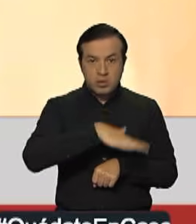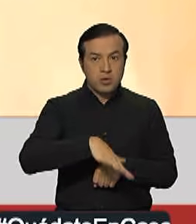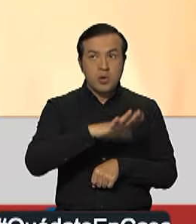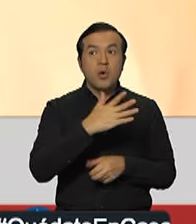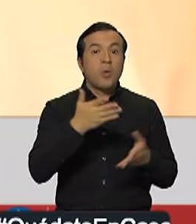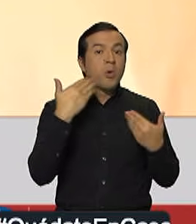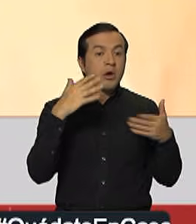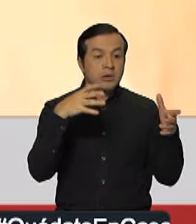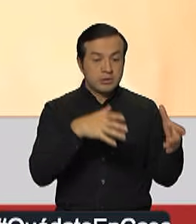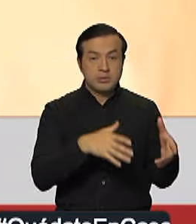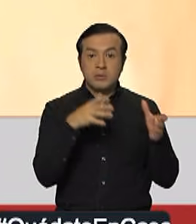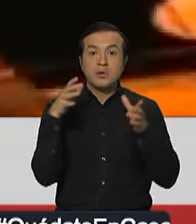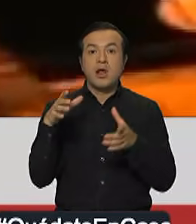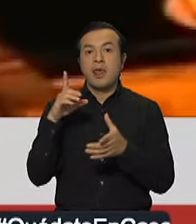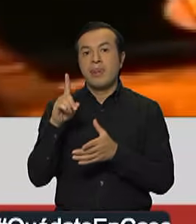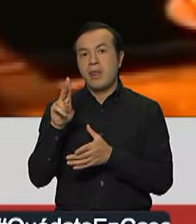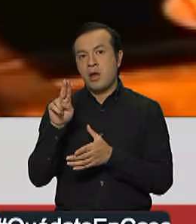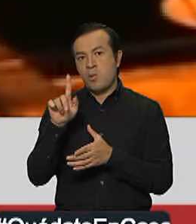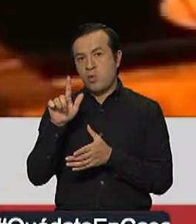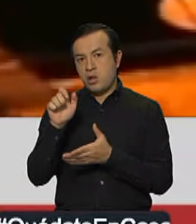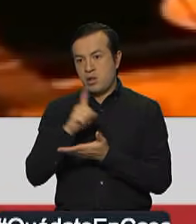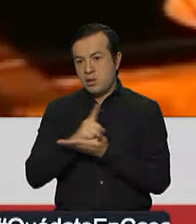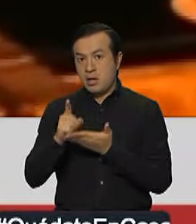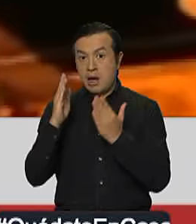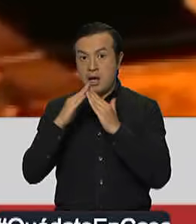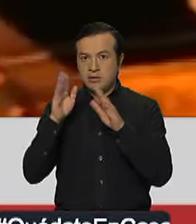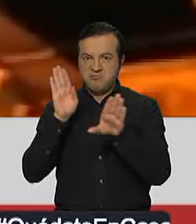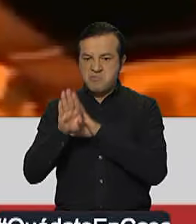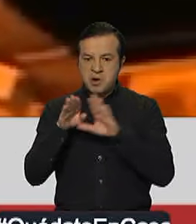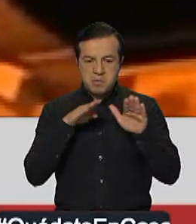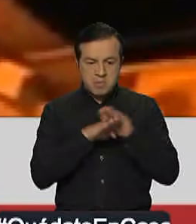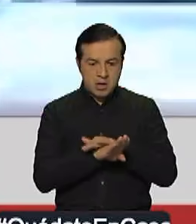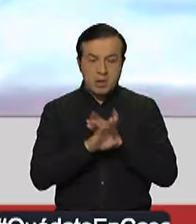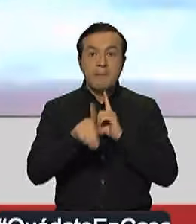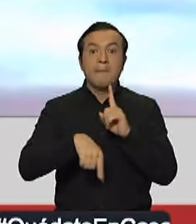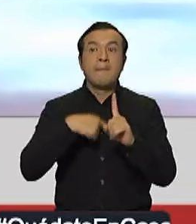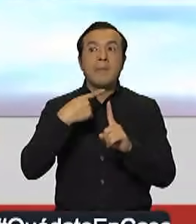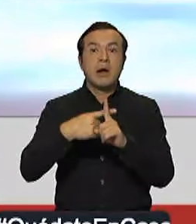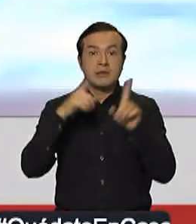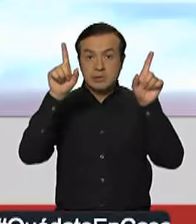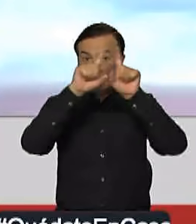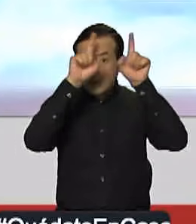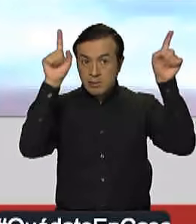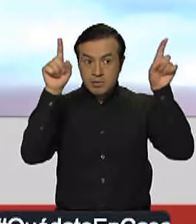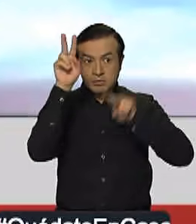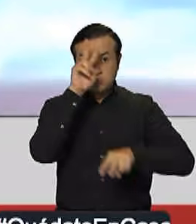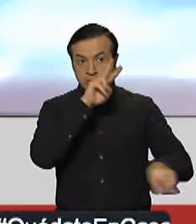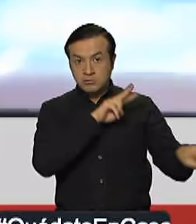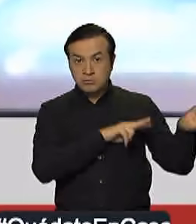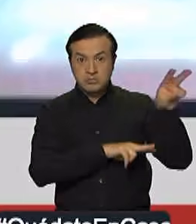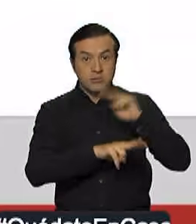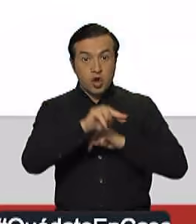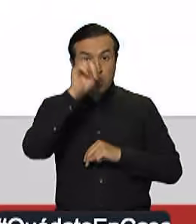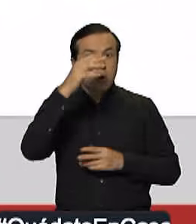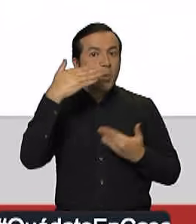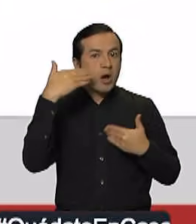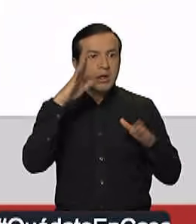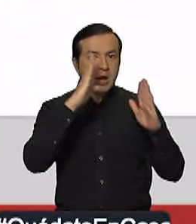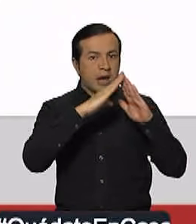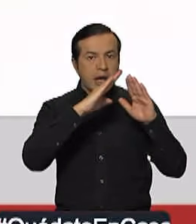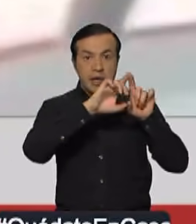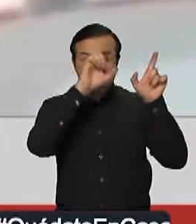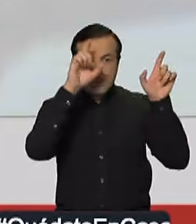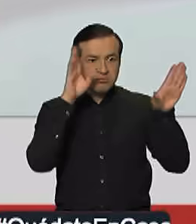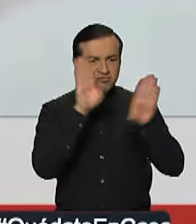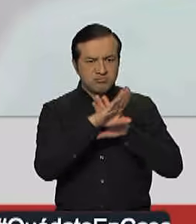puerto principal y el otro en Daule. También se intervino en el domicilio de la compañía investigada en Sauces, al norte de la urbe porteña. Aquí